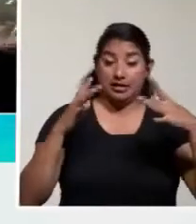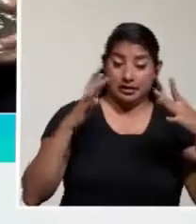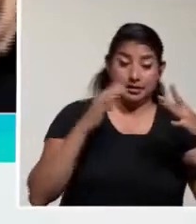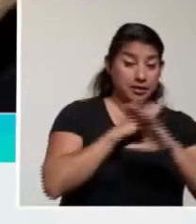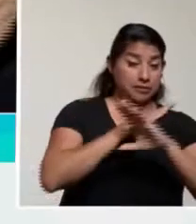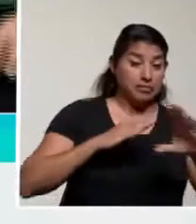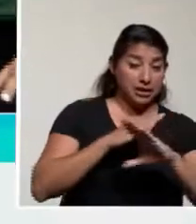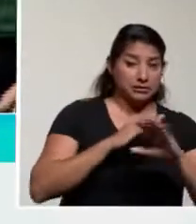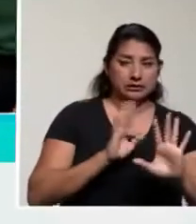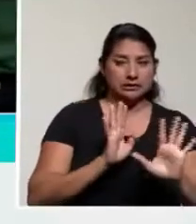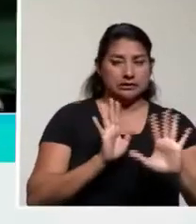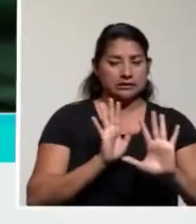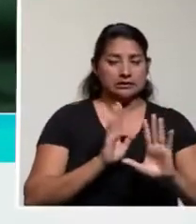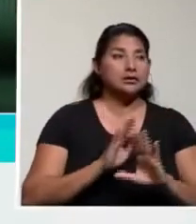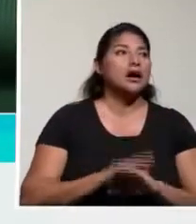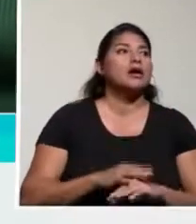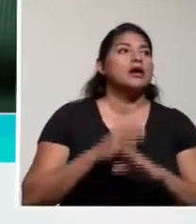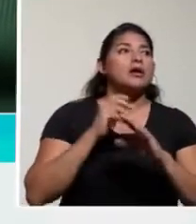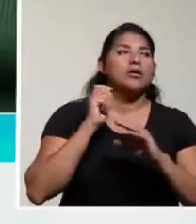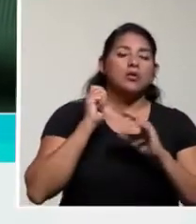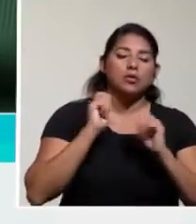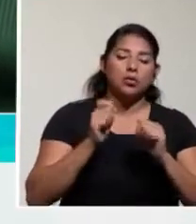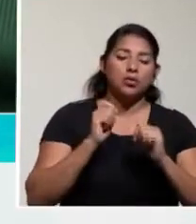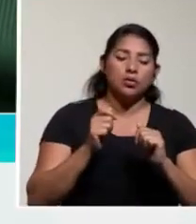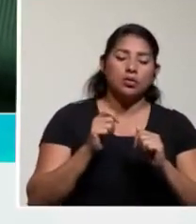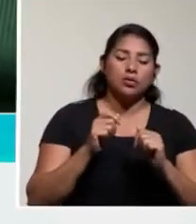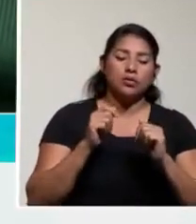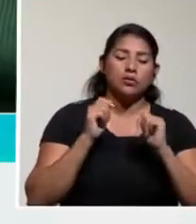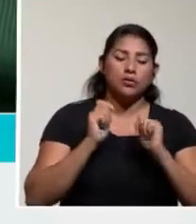Paz, paz, a ver, tranquilidad. Vamos a dormir.